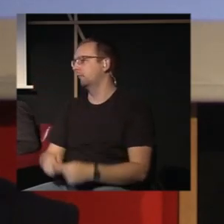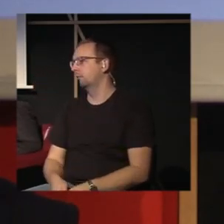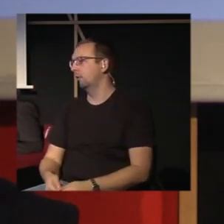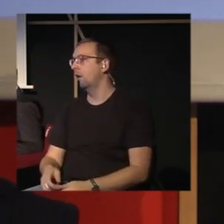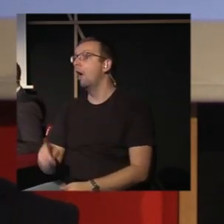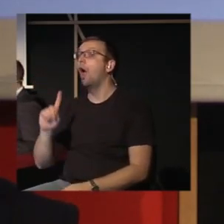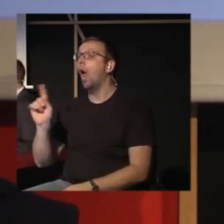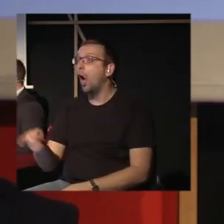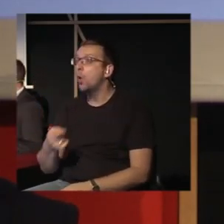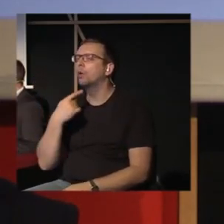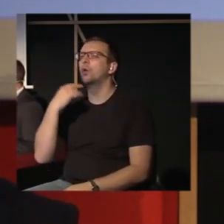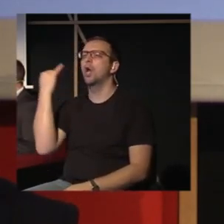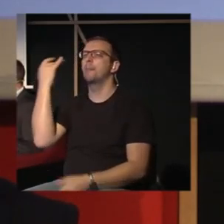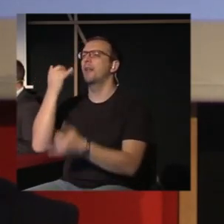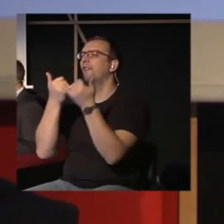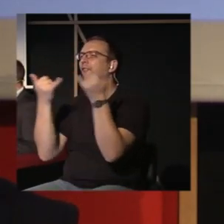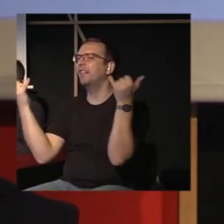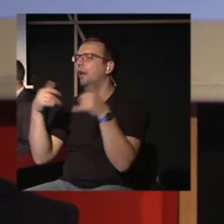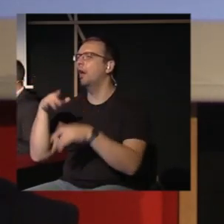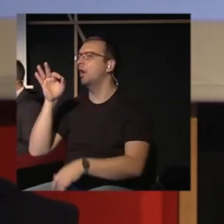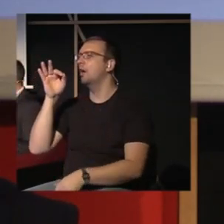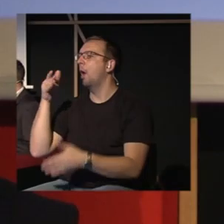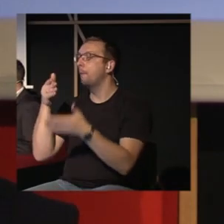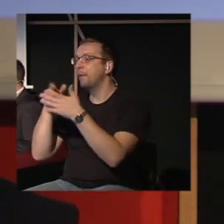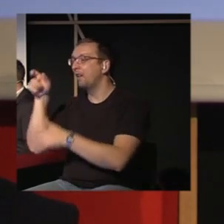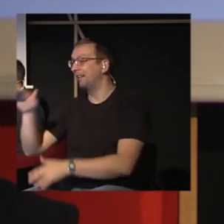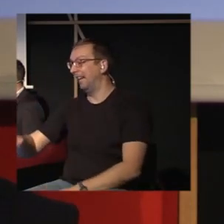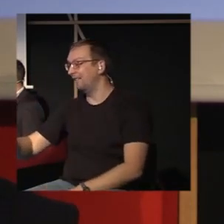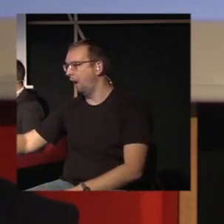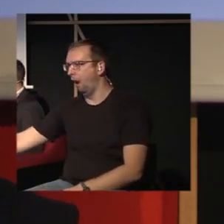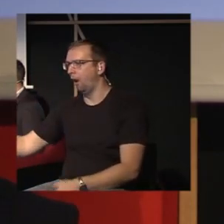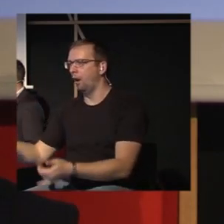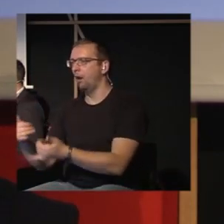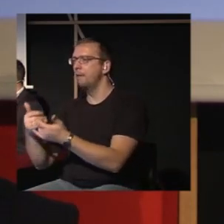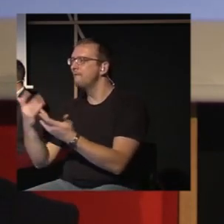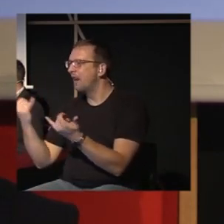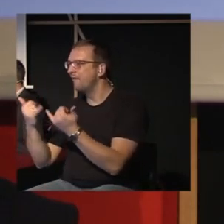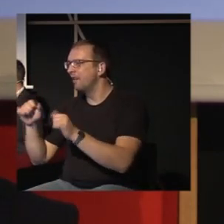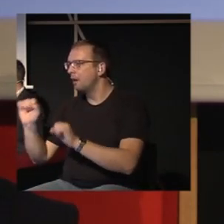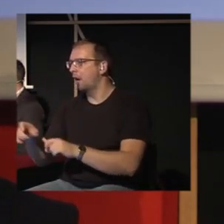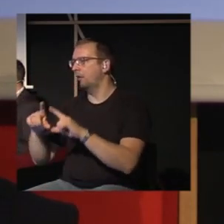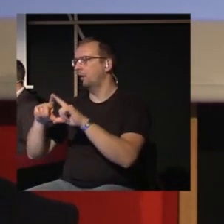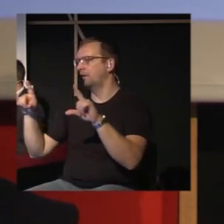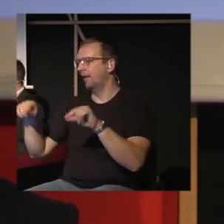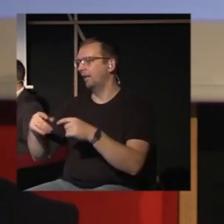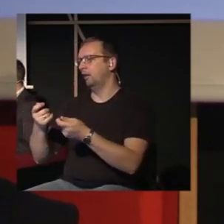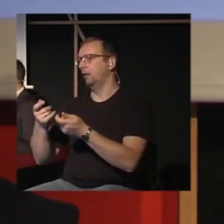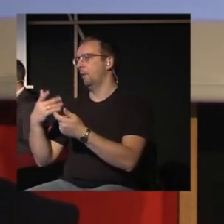Aparte, mi trabajo, imagino que mis compañeras que todos estamos aquí, estamos en continuo